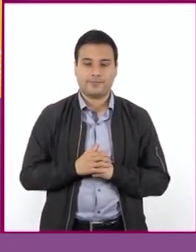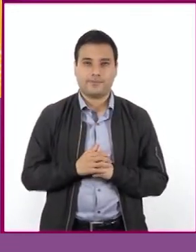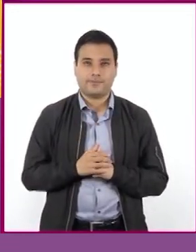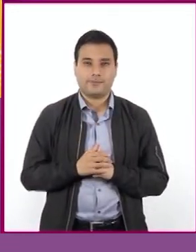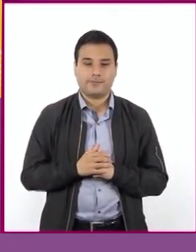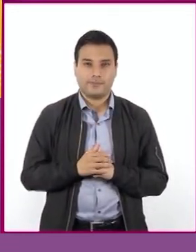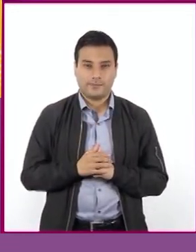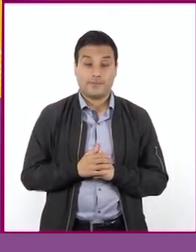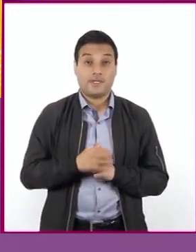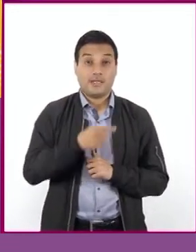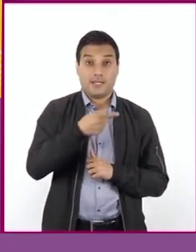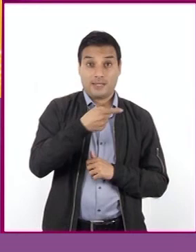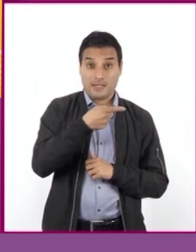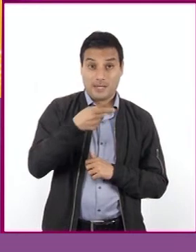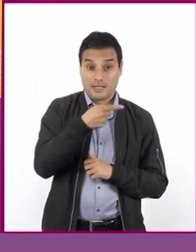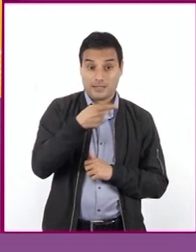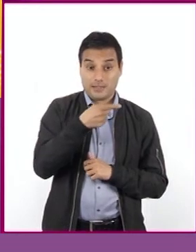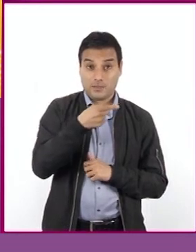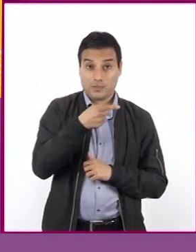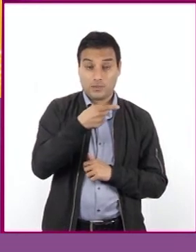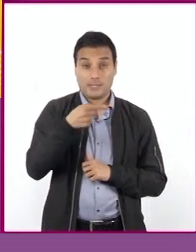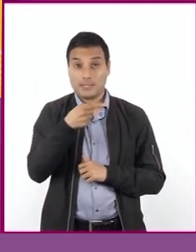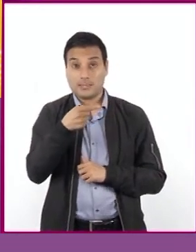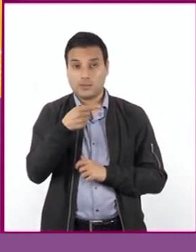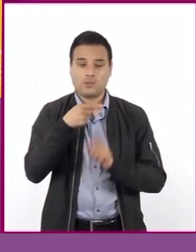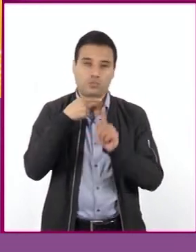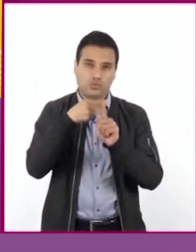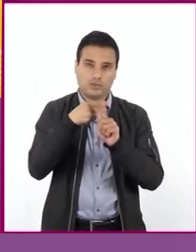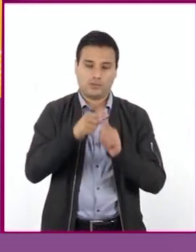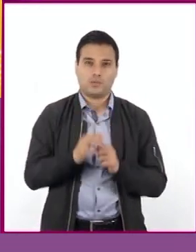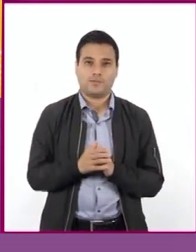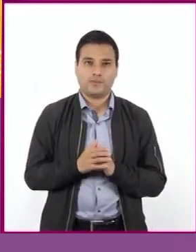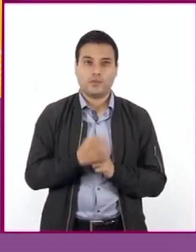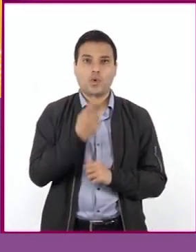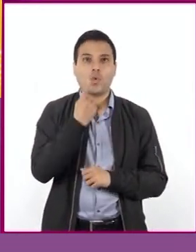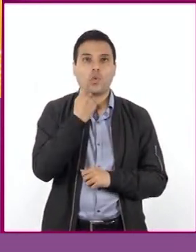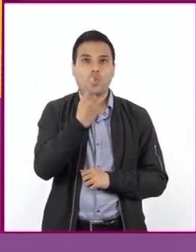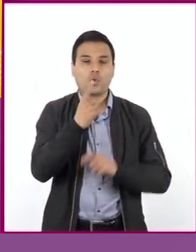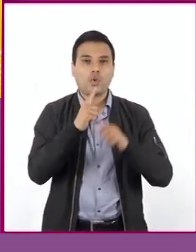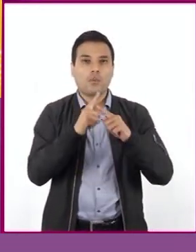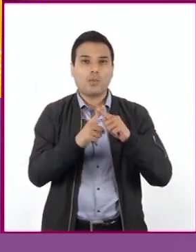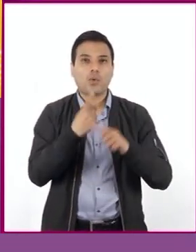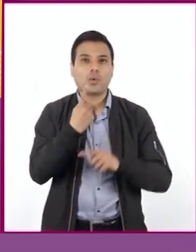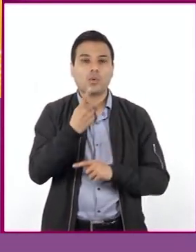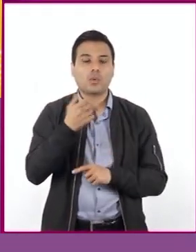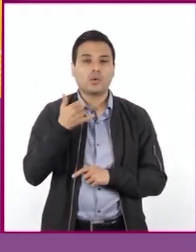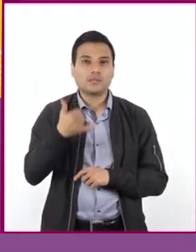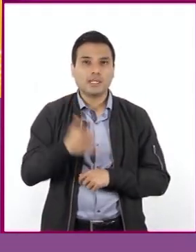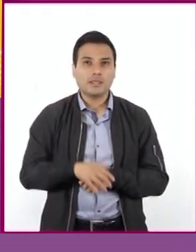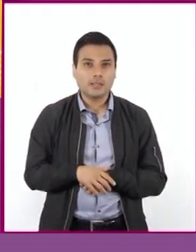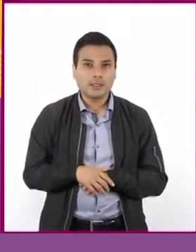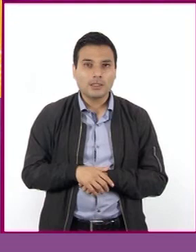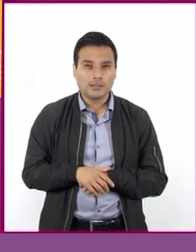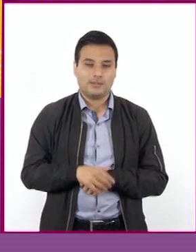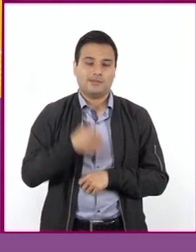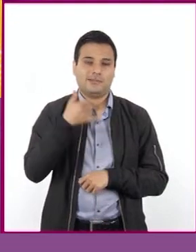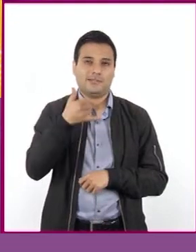Negativo por negativo es igual a positivo. 1 por 1y es igual a